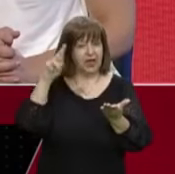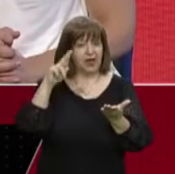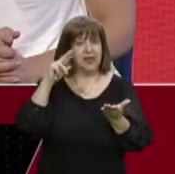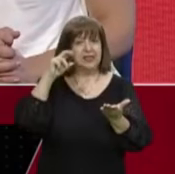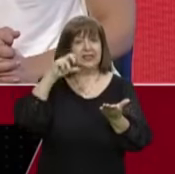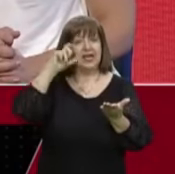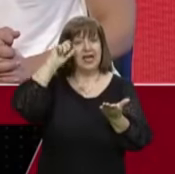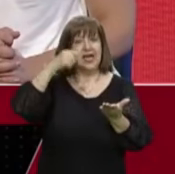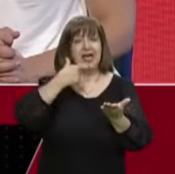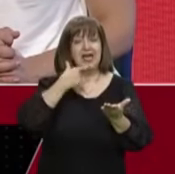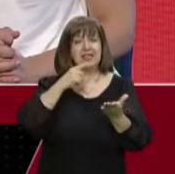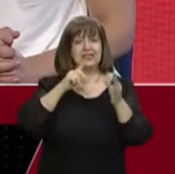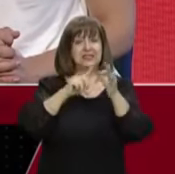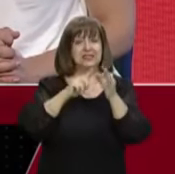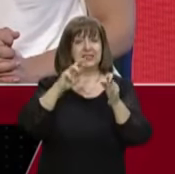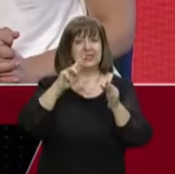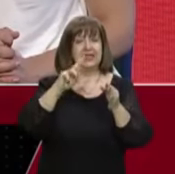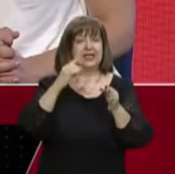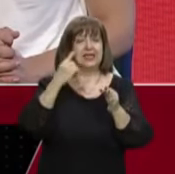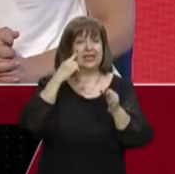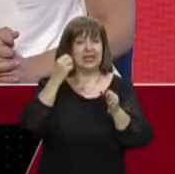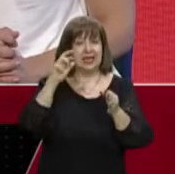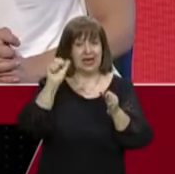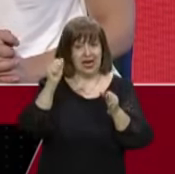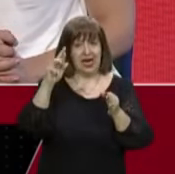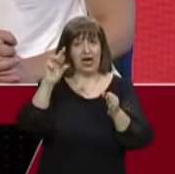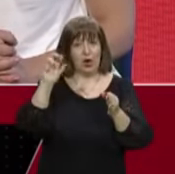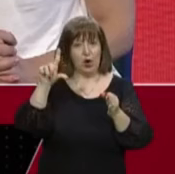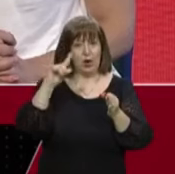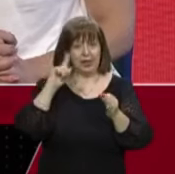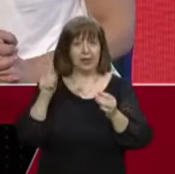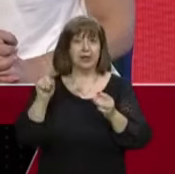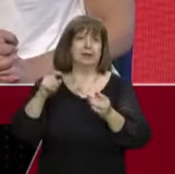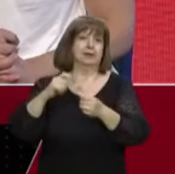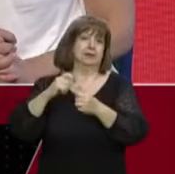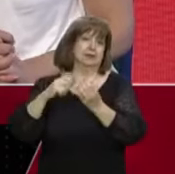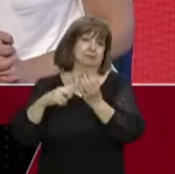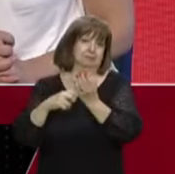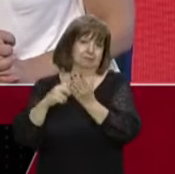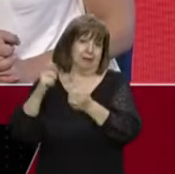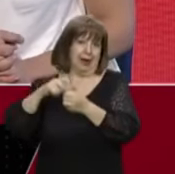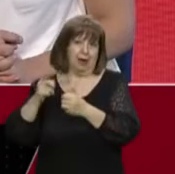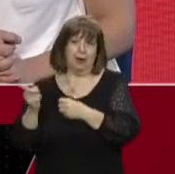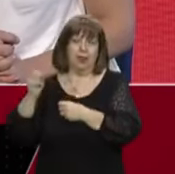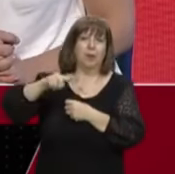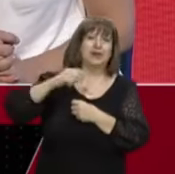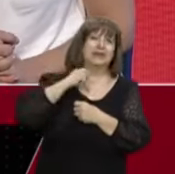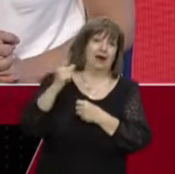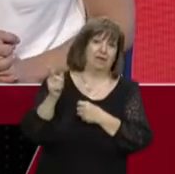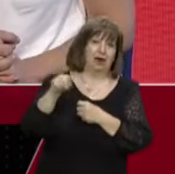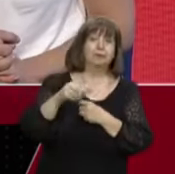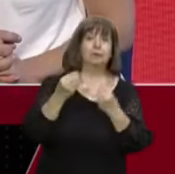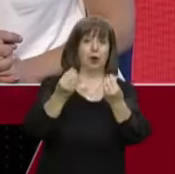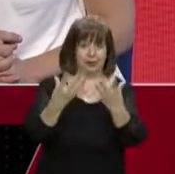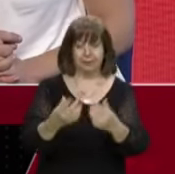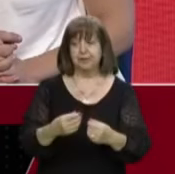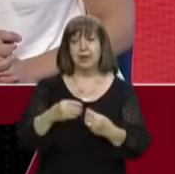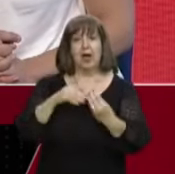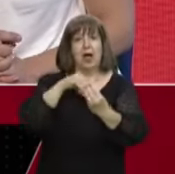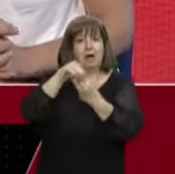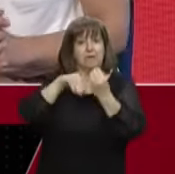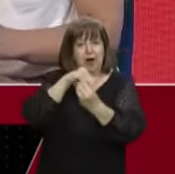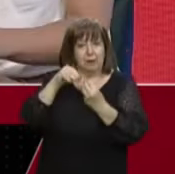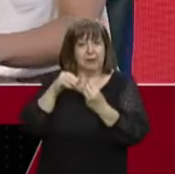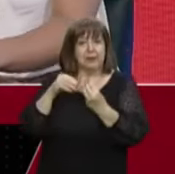algún momento fue fiscal de Malargüe, pero que después pasó a San Rafael. En este caso, dos padres,